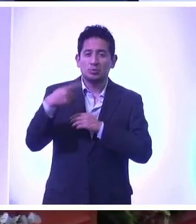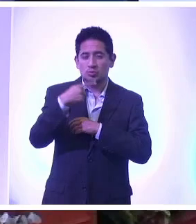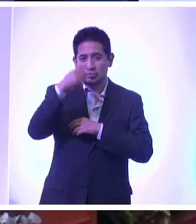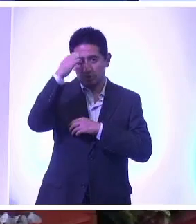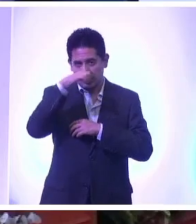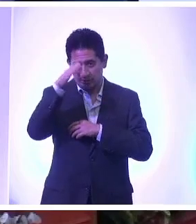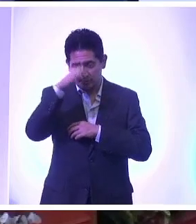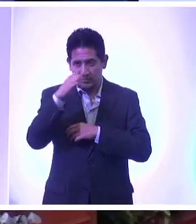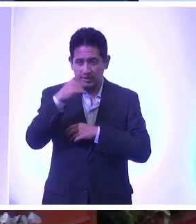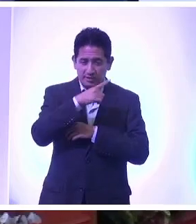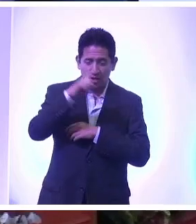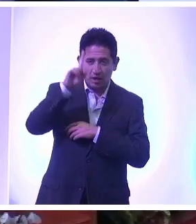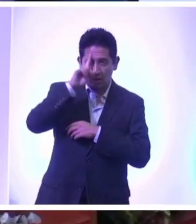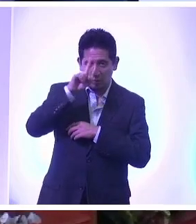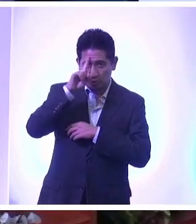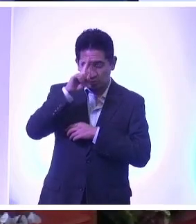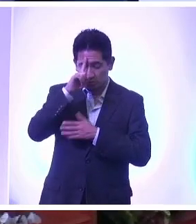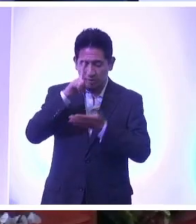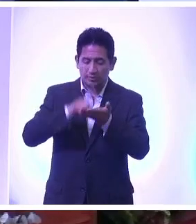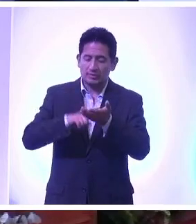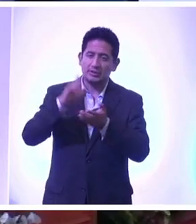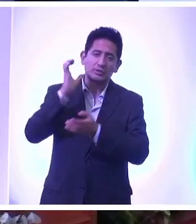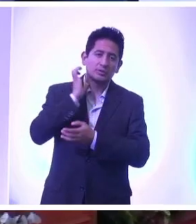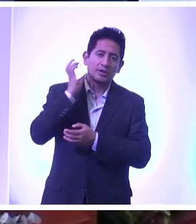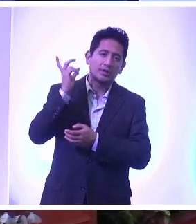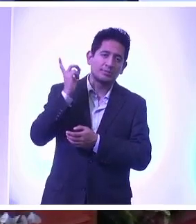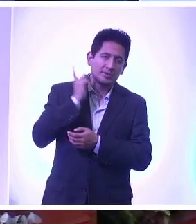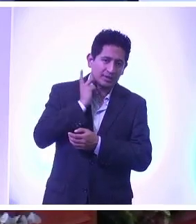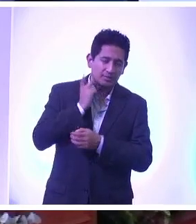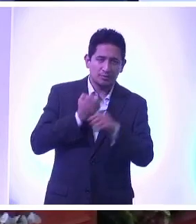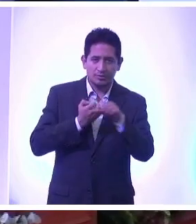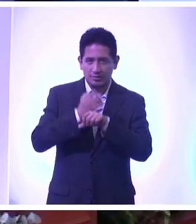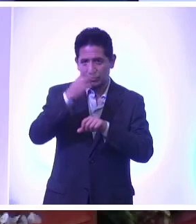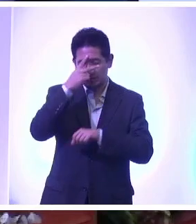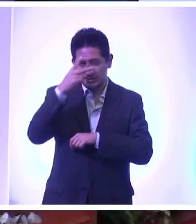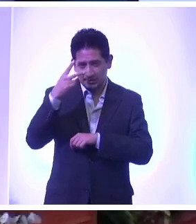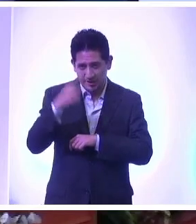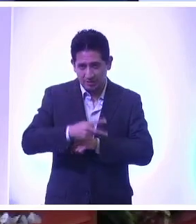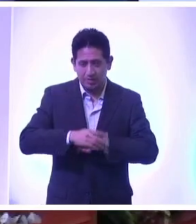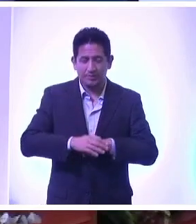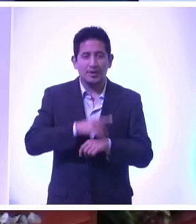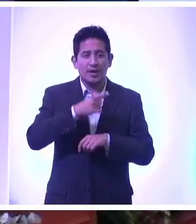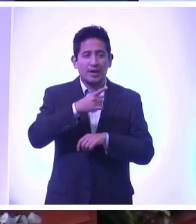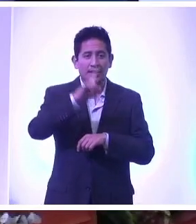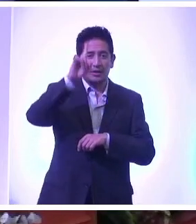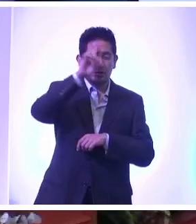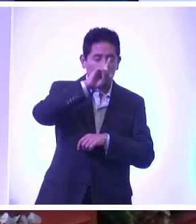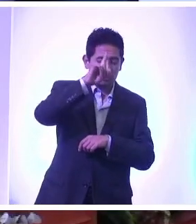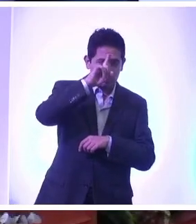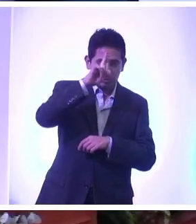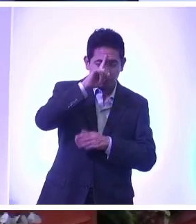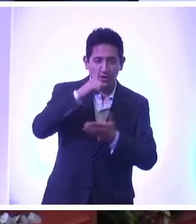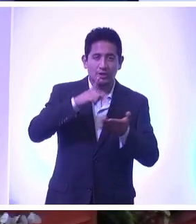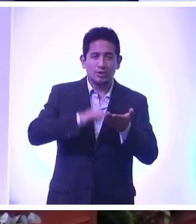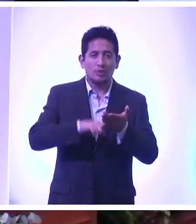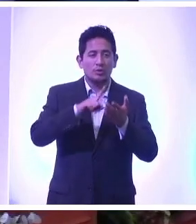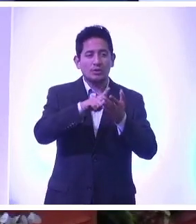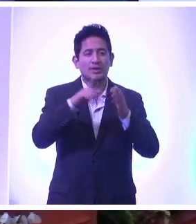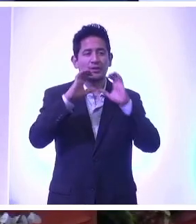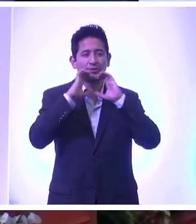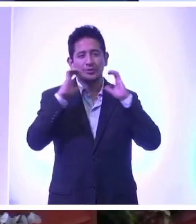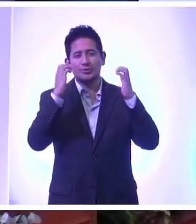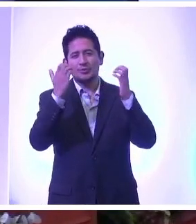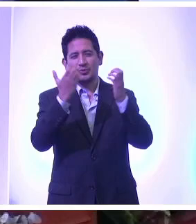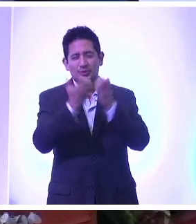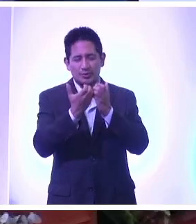asesor de la cámara de diputados del Estado de México en dos ocasiones asesor en la cámara de diputados del Congreso de La Unión en dos